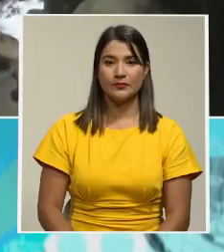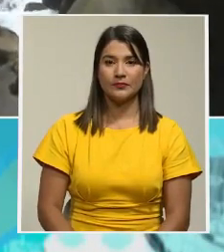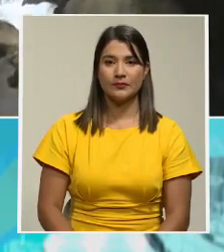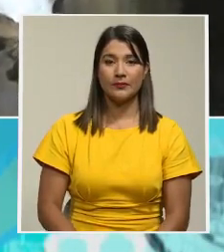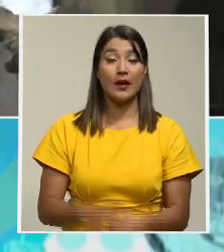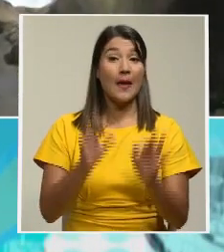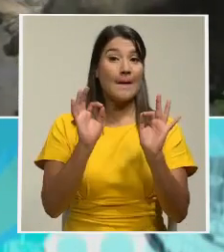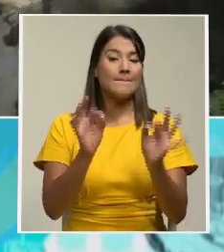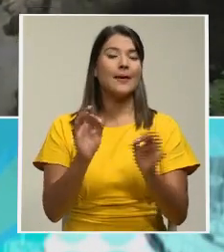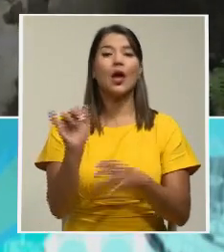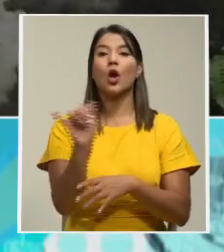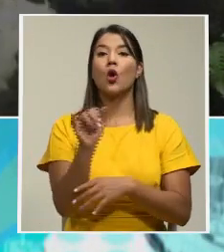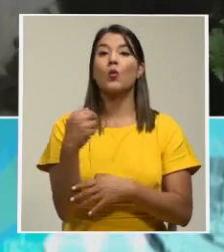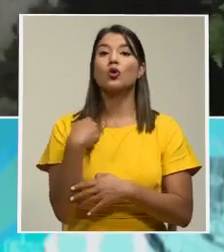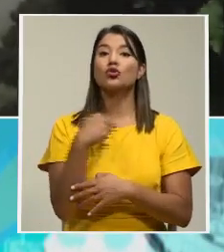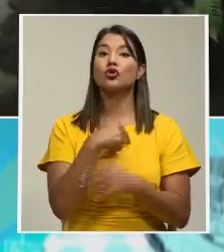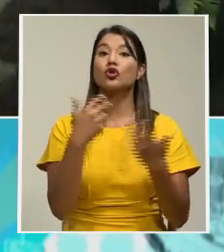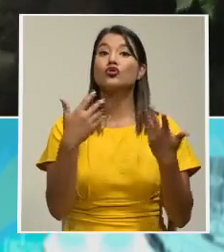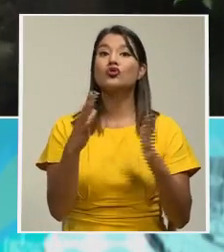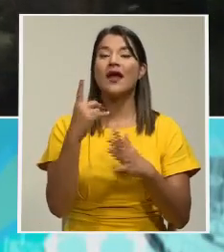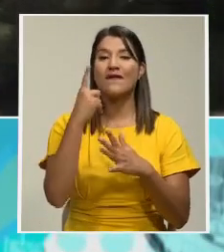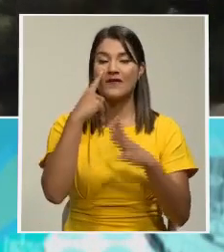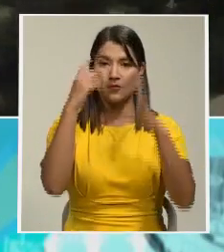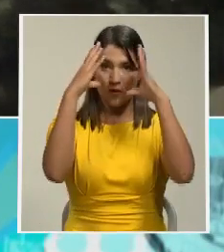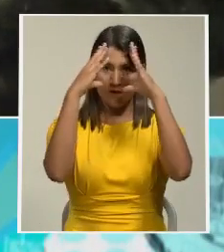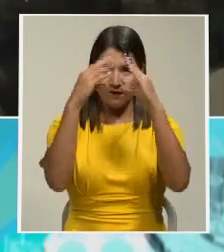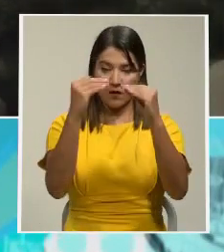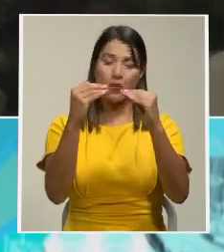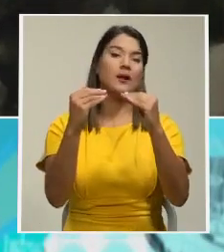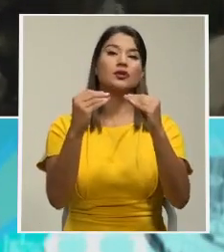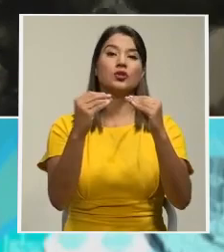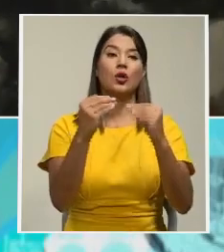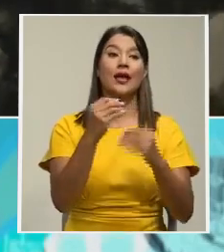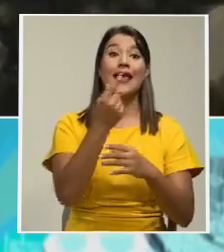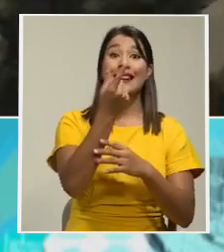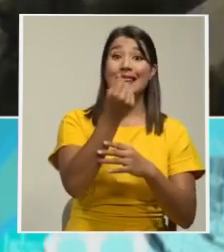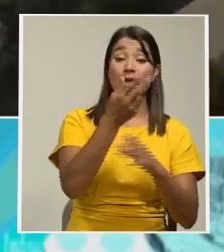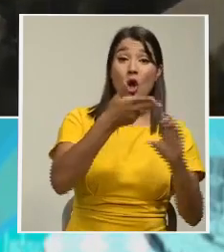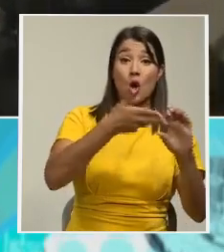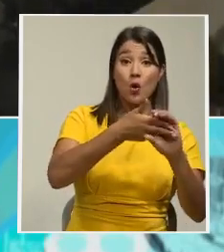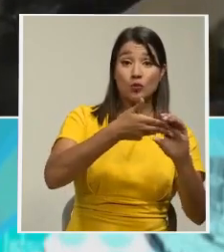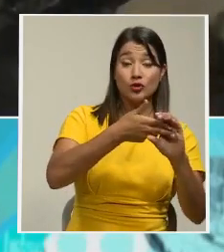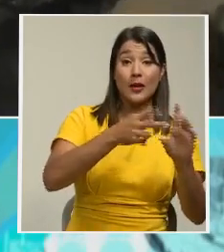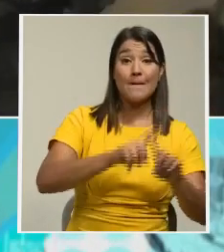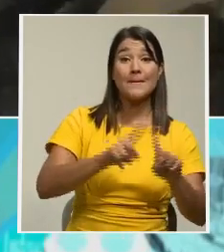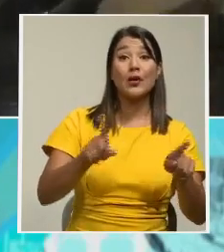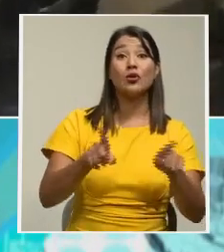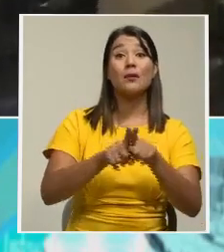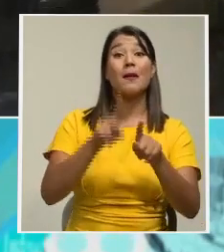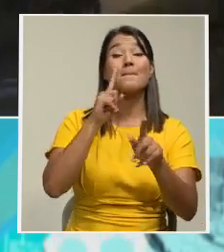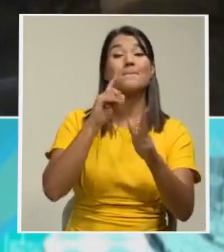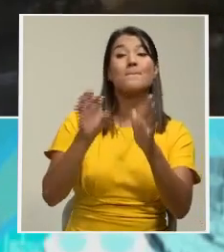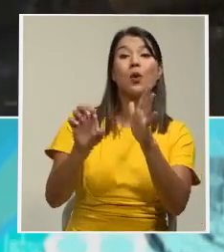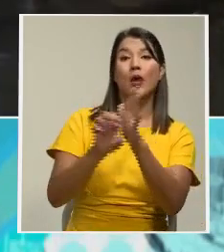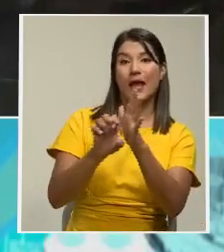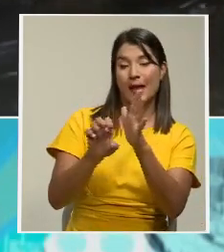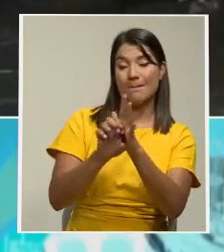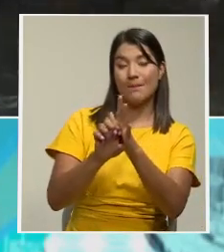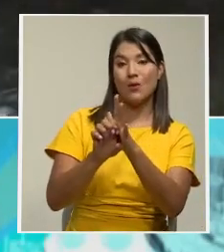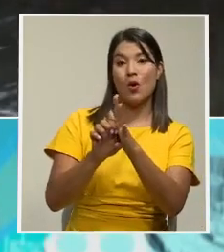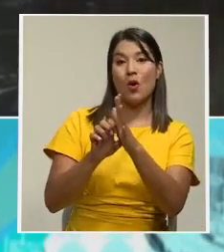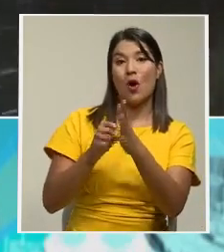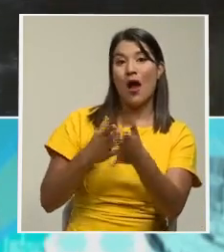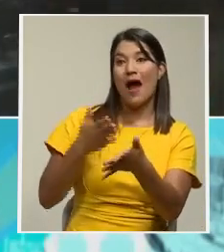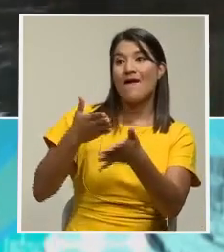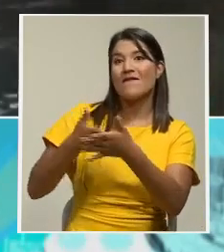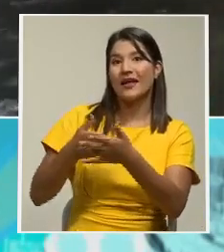Bien, y es que tal y como lo veíamos en la información, no solo es el rubro de combustible, sino que también, por ejemplo, está impactando en los operativos